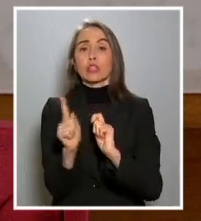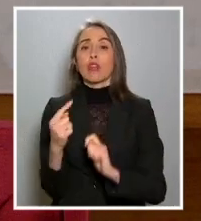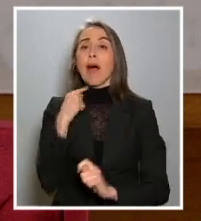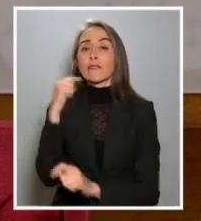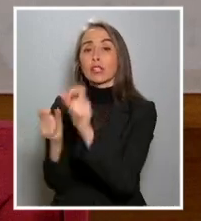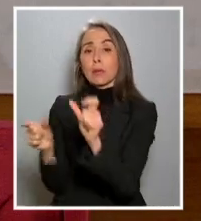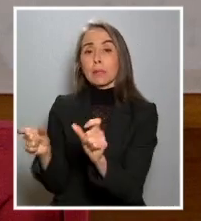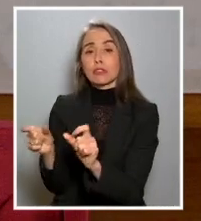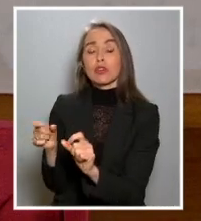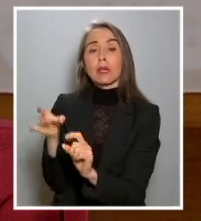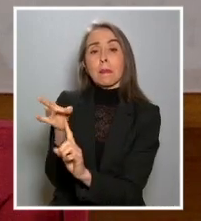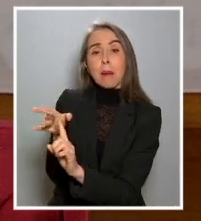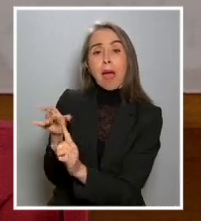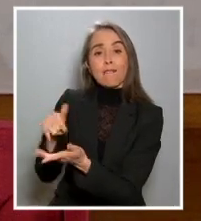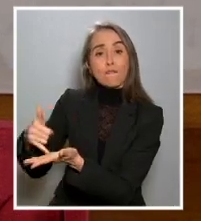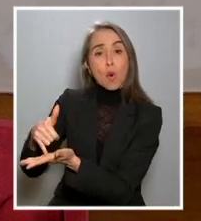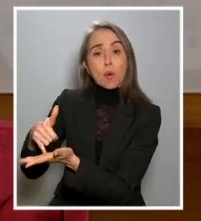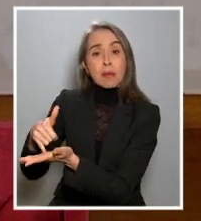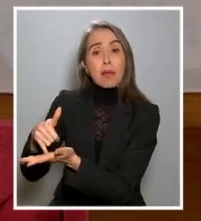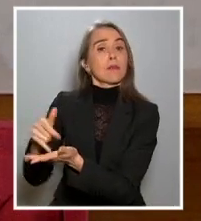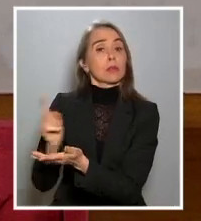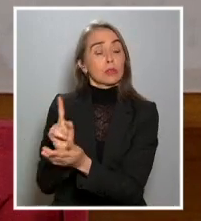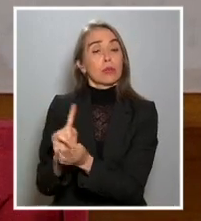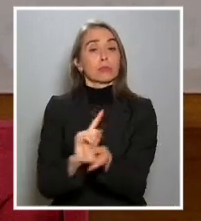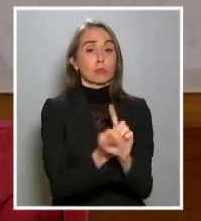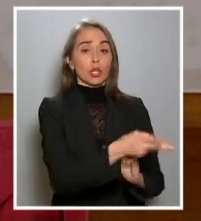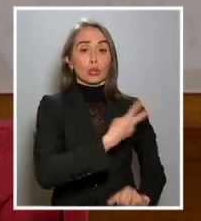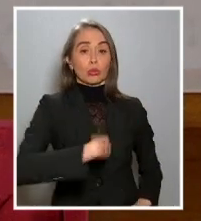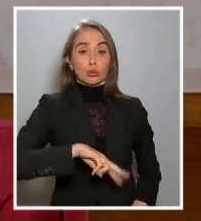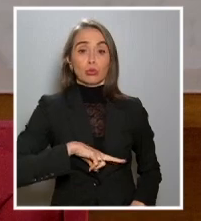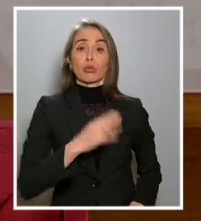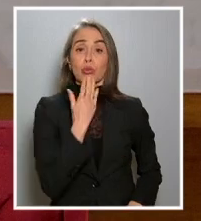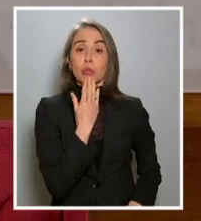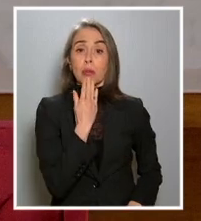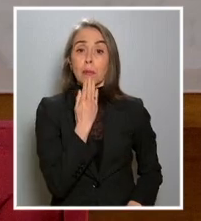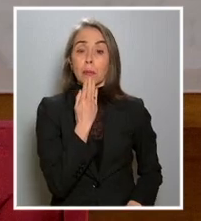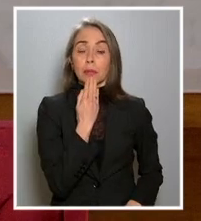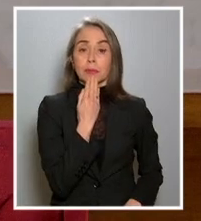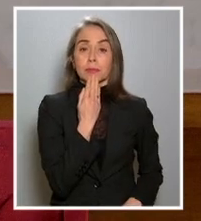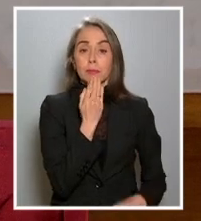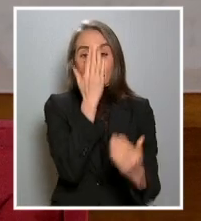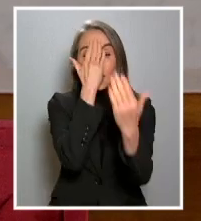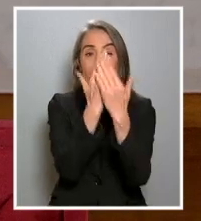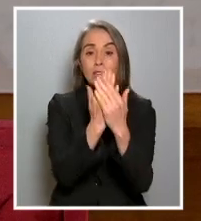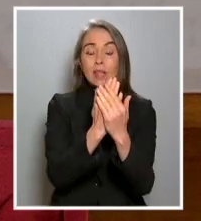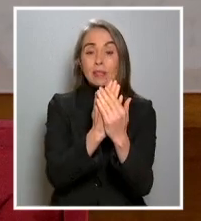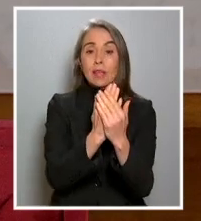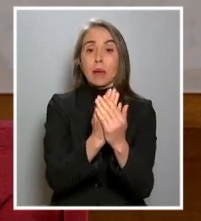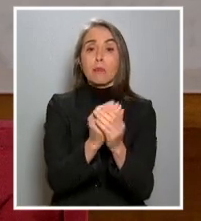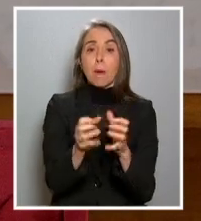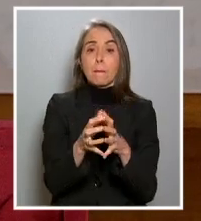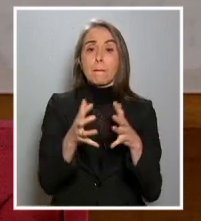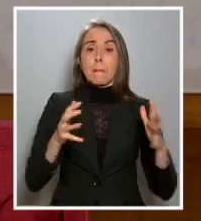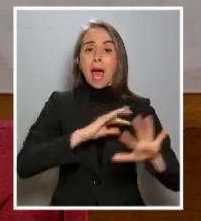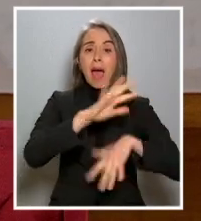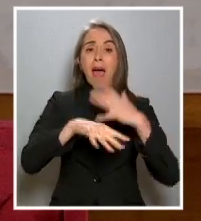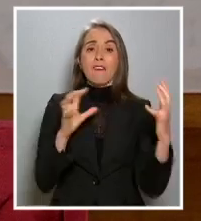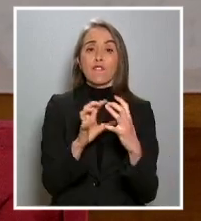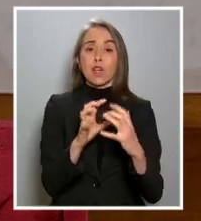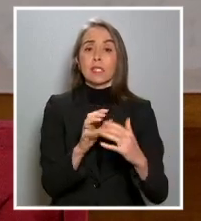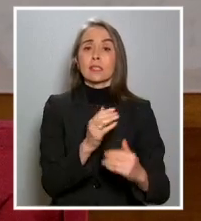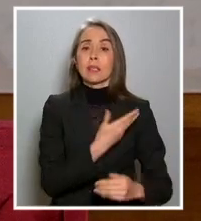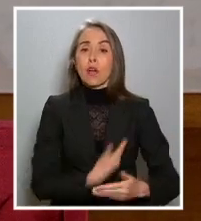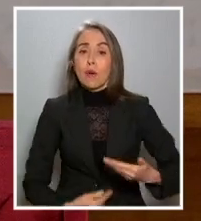vulnerables, como dicta la ortodoxia. Nos correspondió también encarar la violencia que venía en aumento durante el periodo